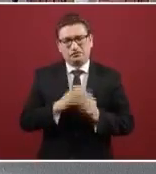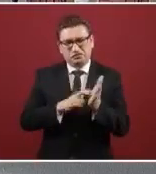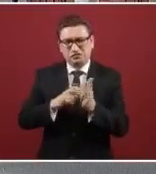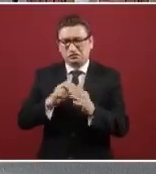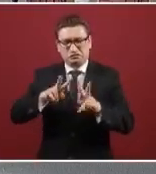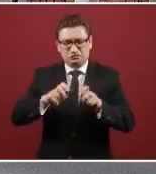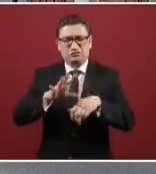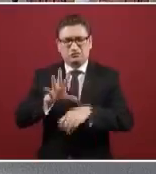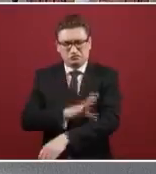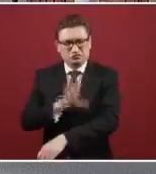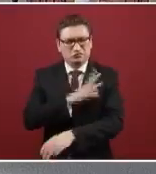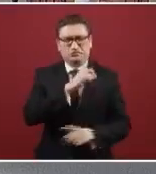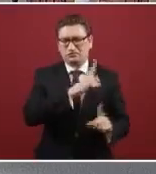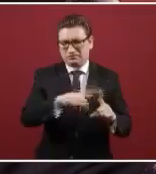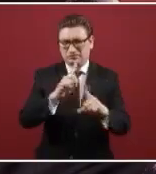reforma energética,